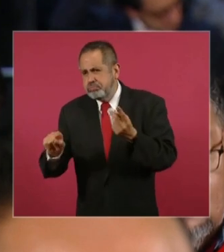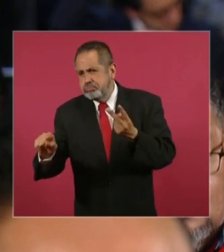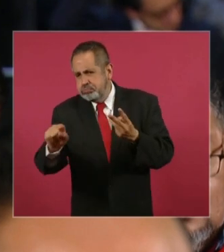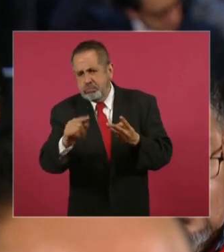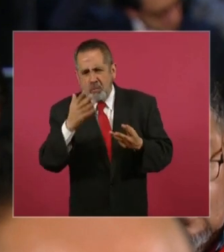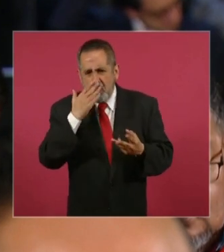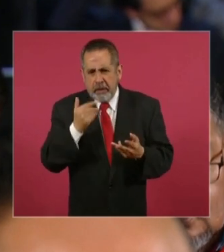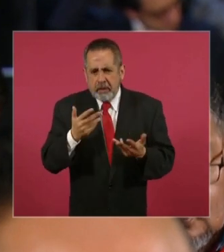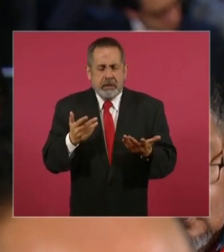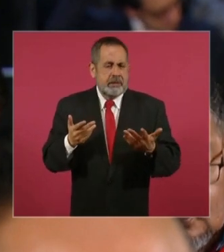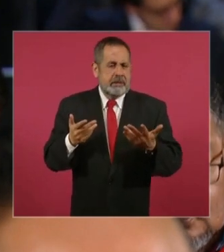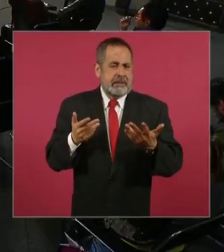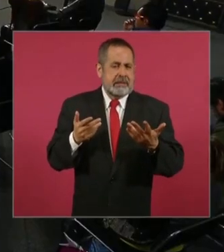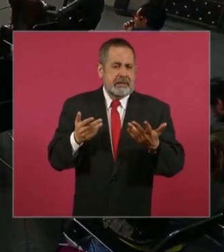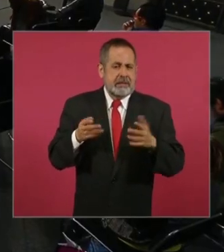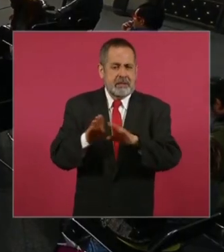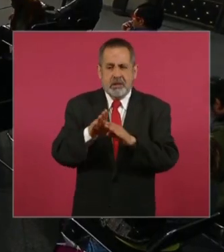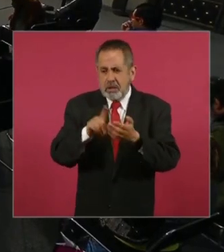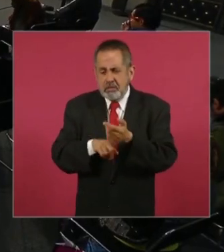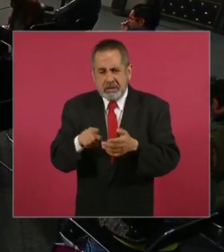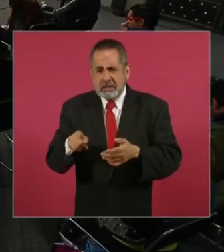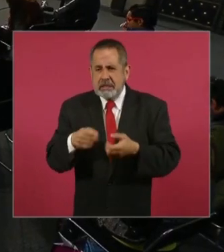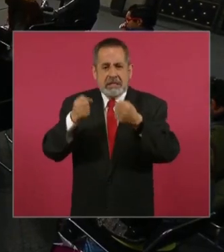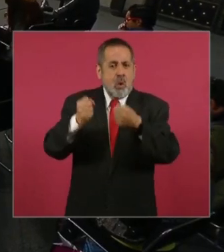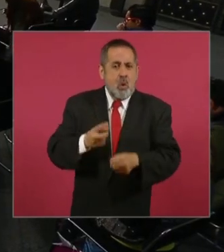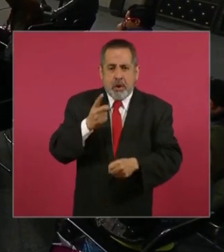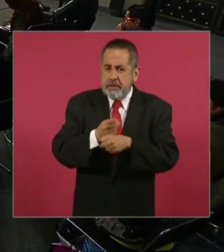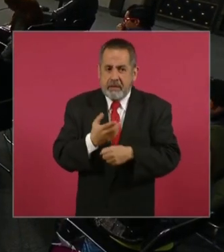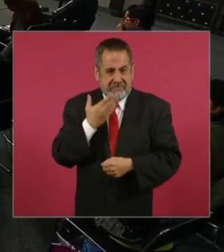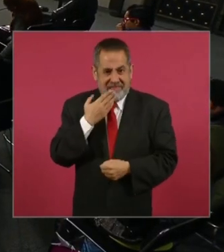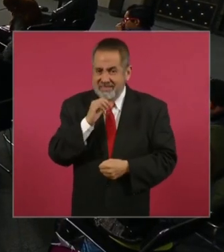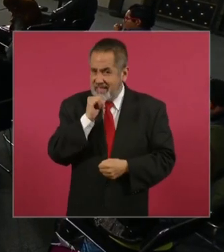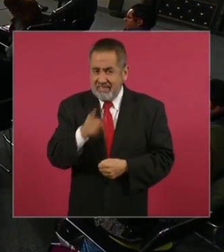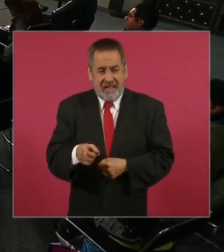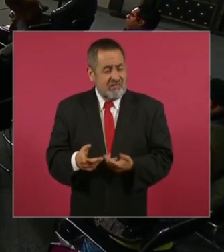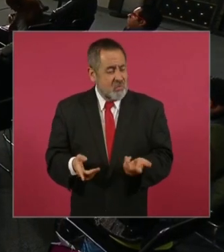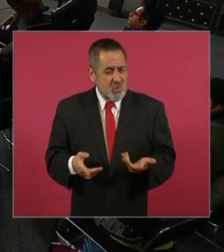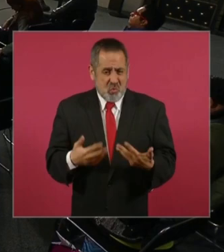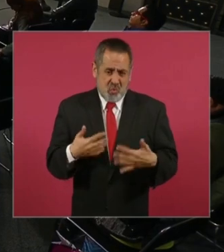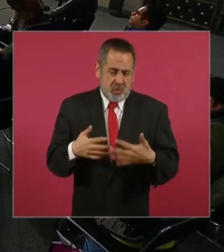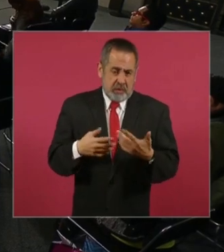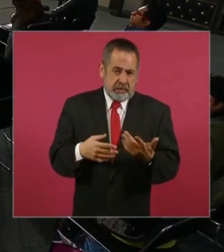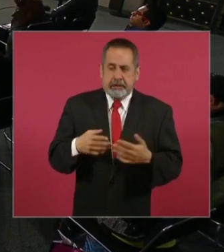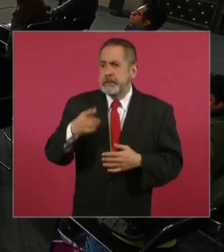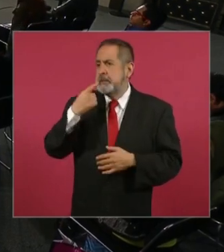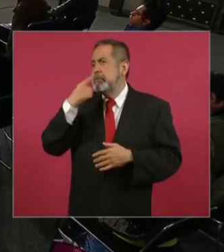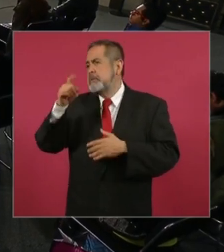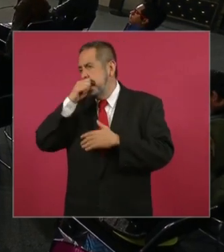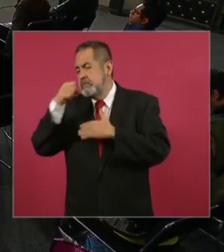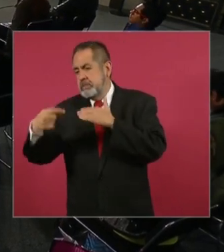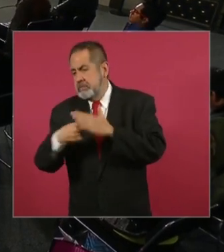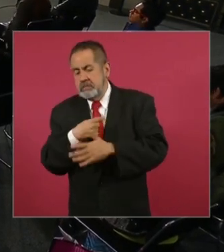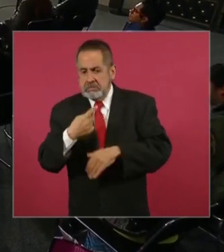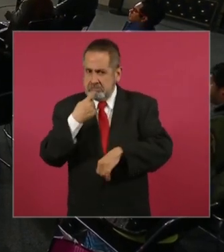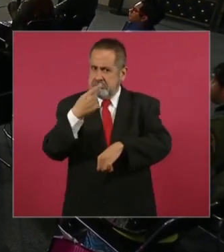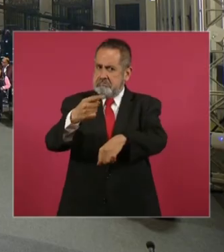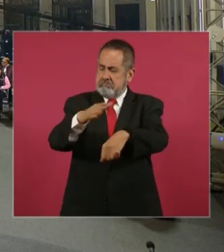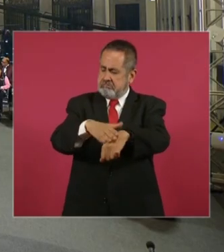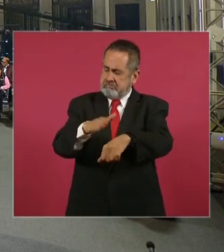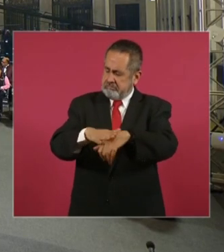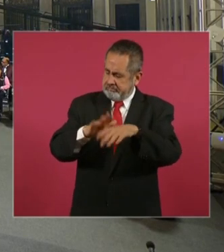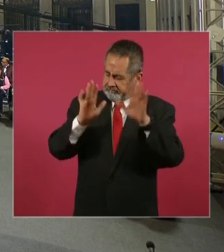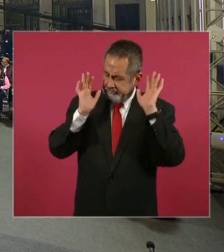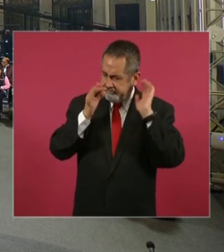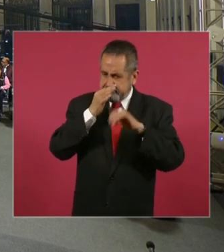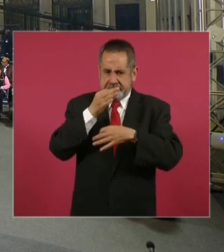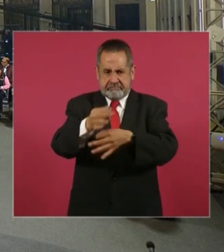comunidades, los números en el tema de seguridad también dejan mucho que desear. Esa denuncia la hago solamente